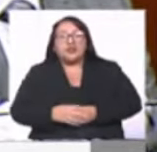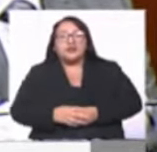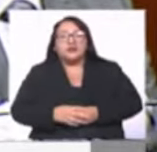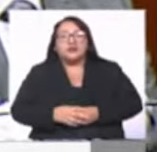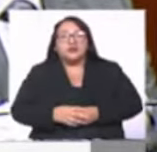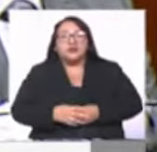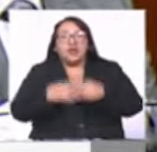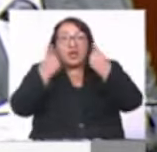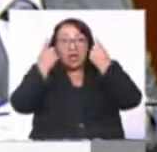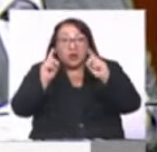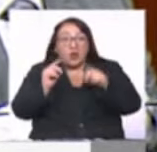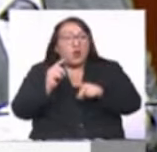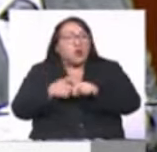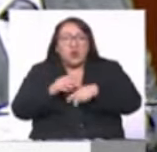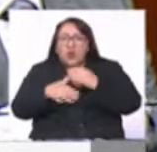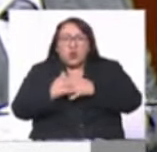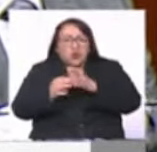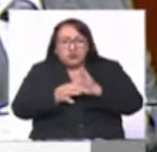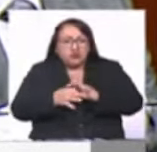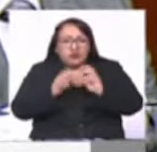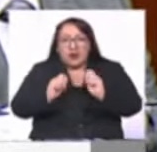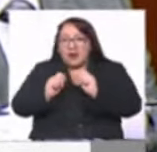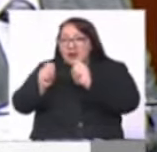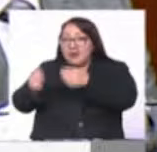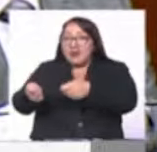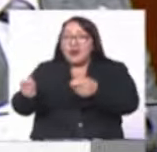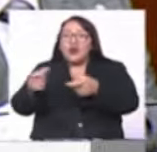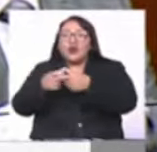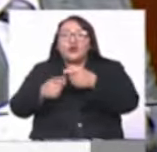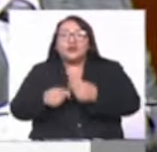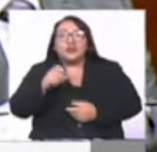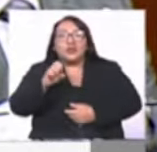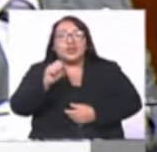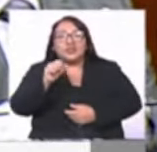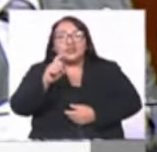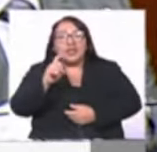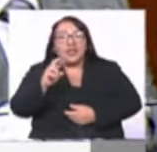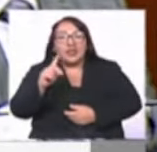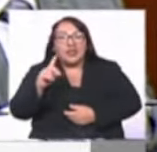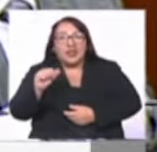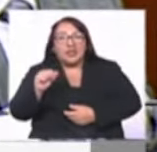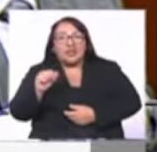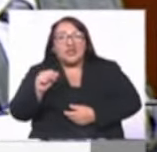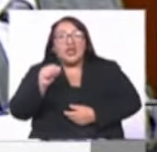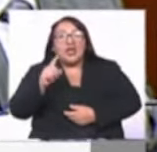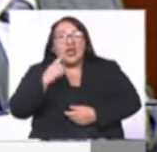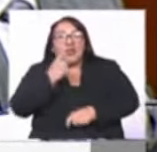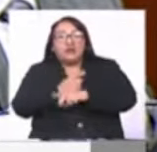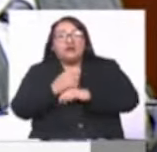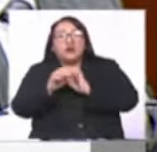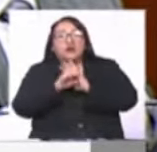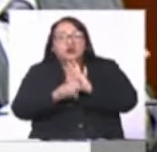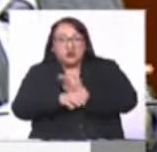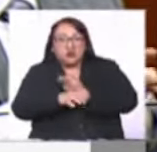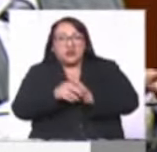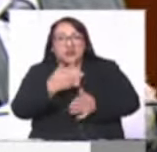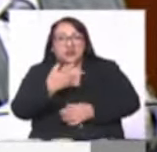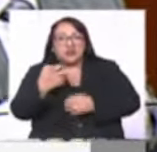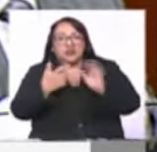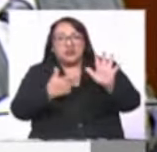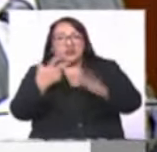se acordó por unanimidad delegar al congresista Esdras Ricardo Medina minaya la denuncia constitucional